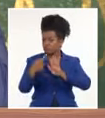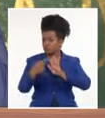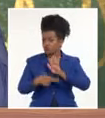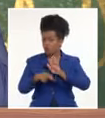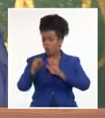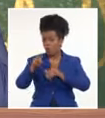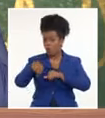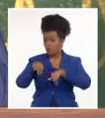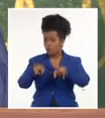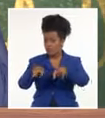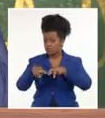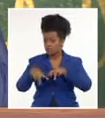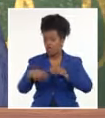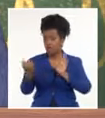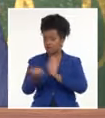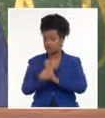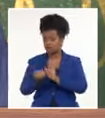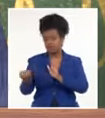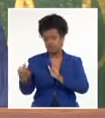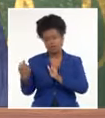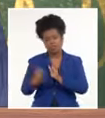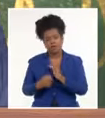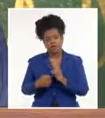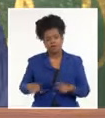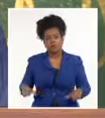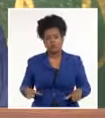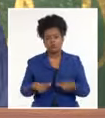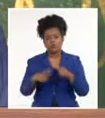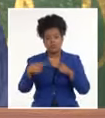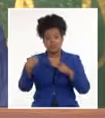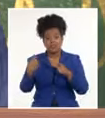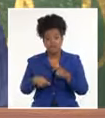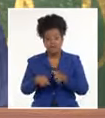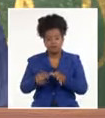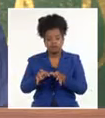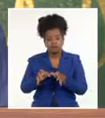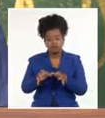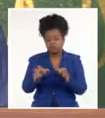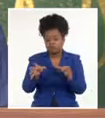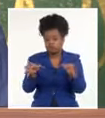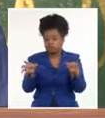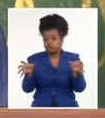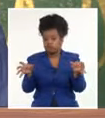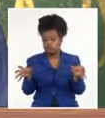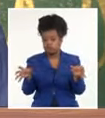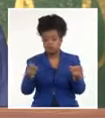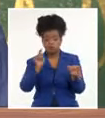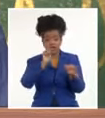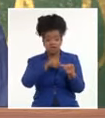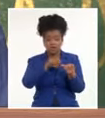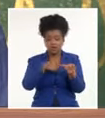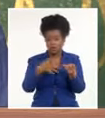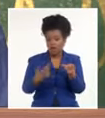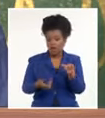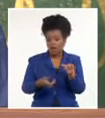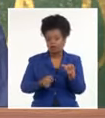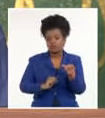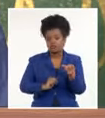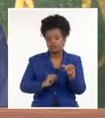propio Consejo de Seguridad, que es que existan dos estados independientes, uno el Estado palestino,